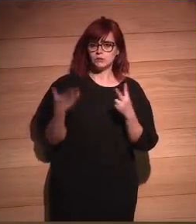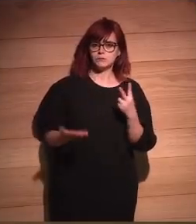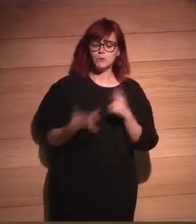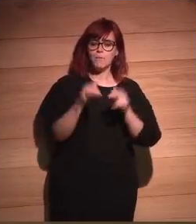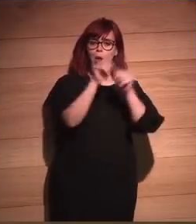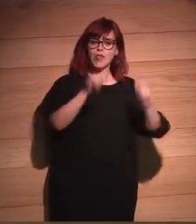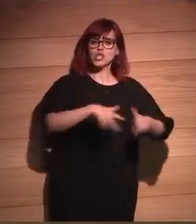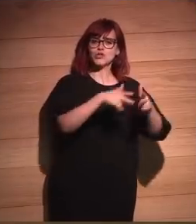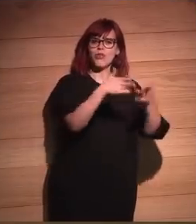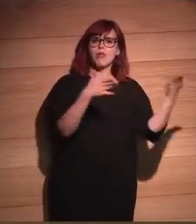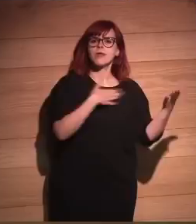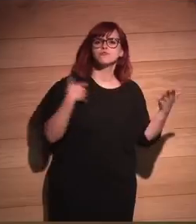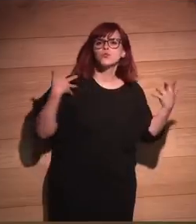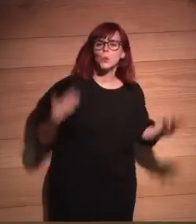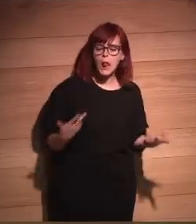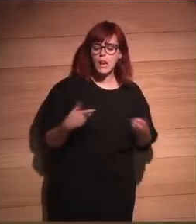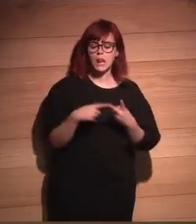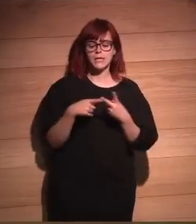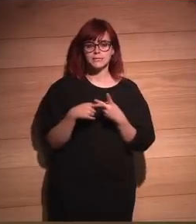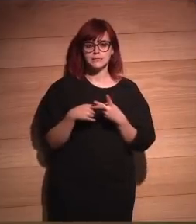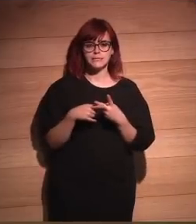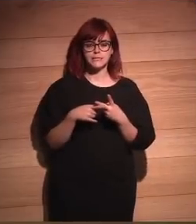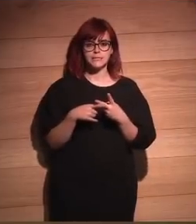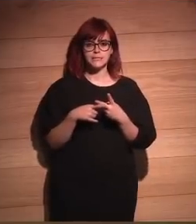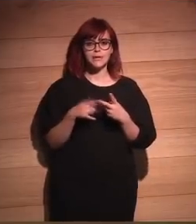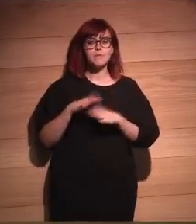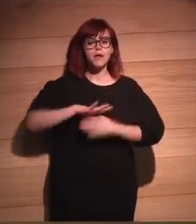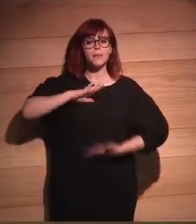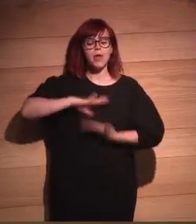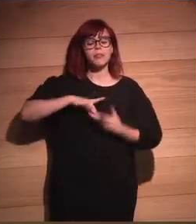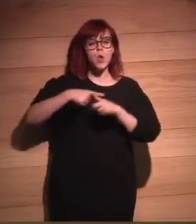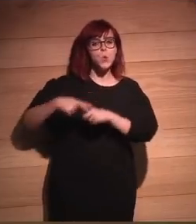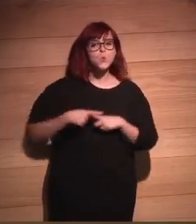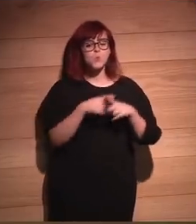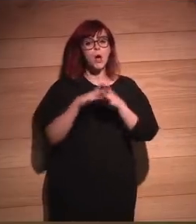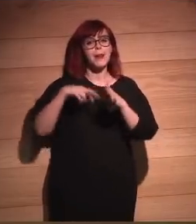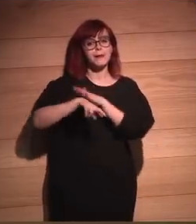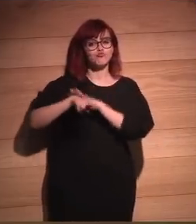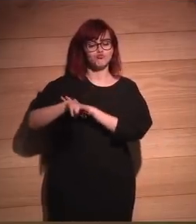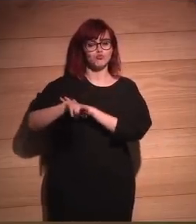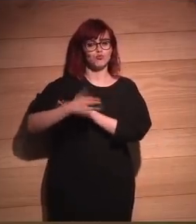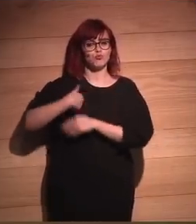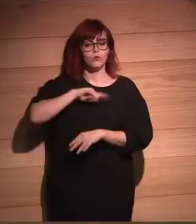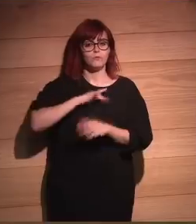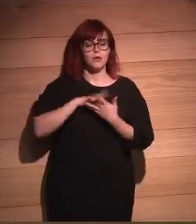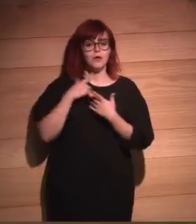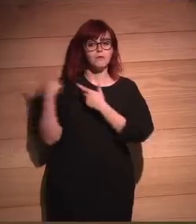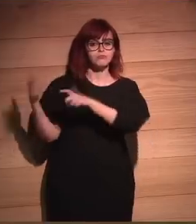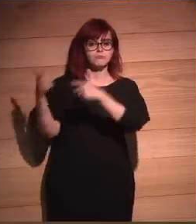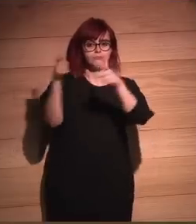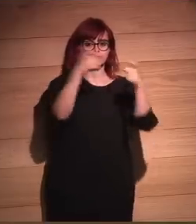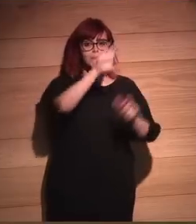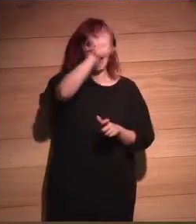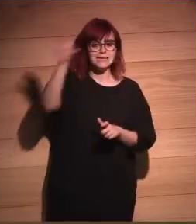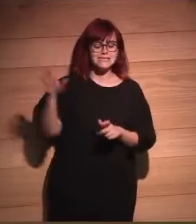nuestro modelo de sociedad, y el segundo es la capacidad de unificar, digamos, los recursos que tenemos en cada uno de los